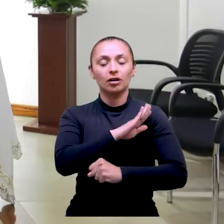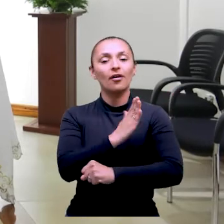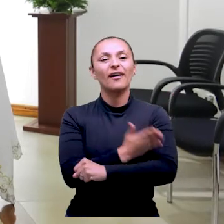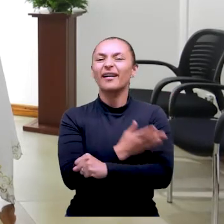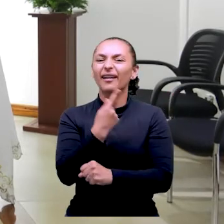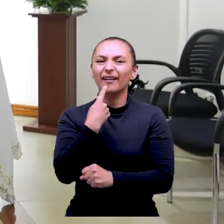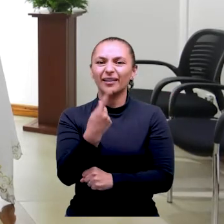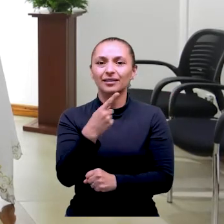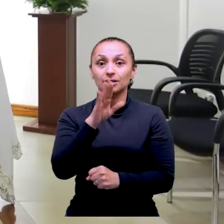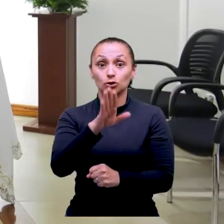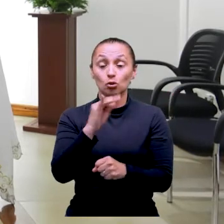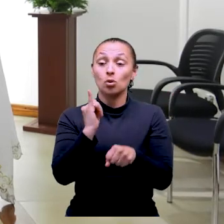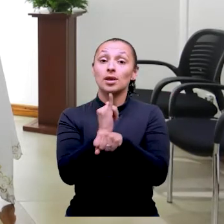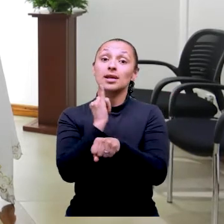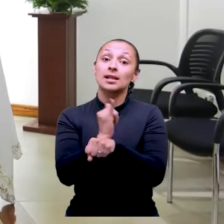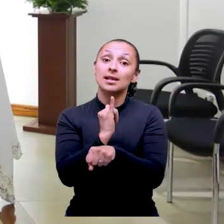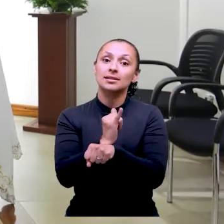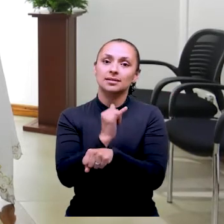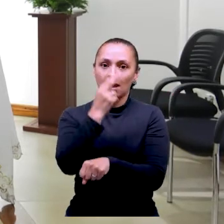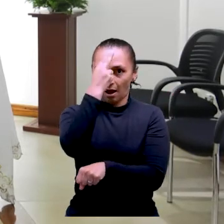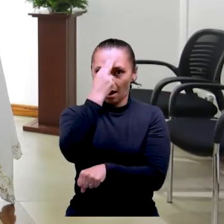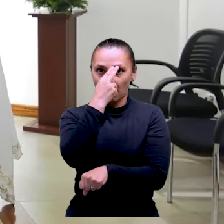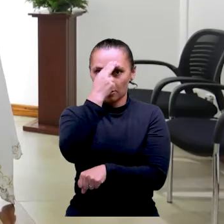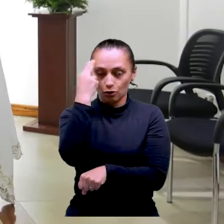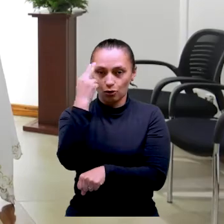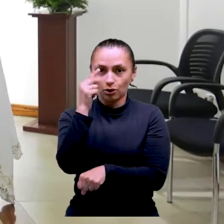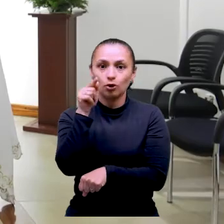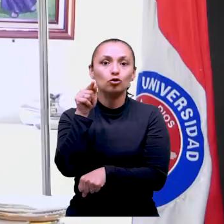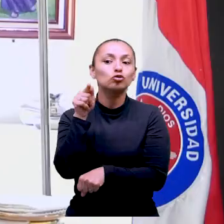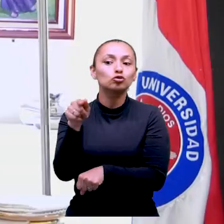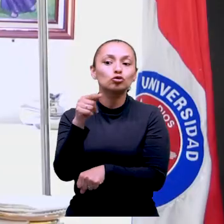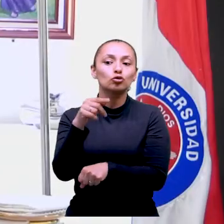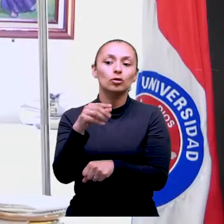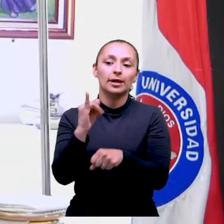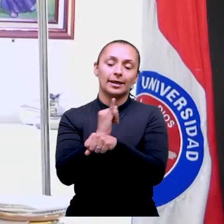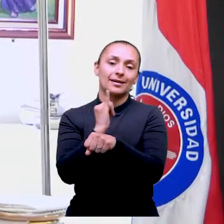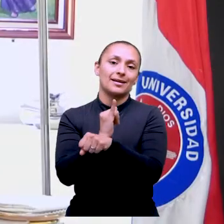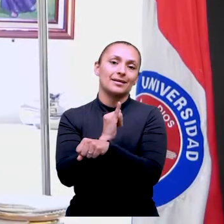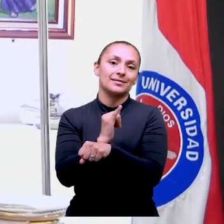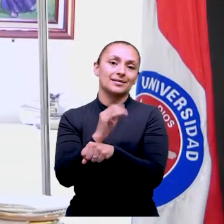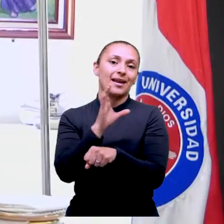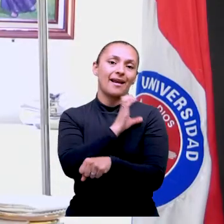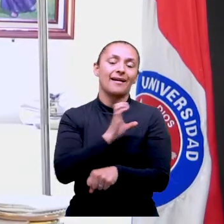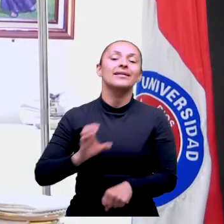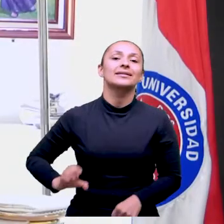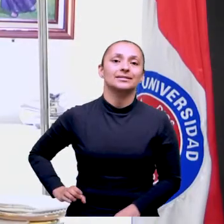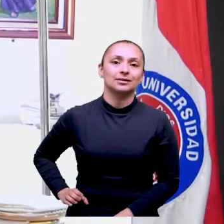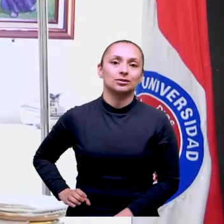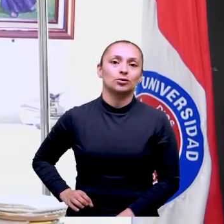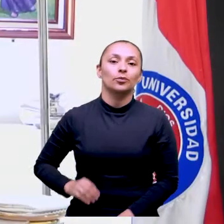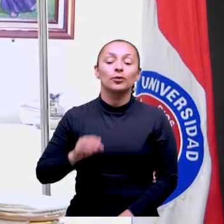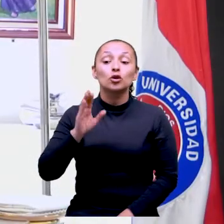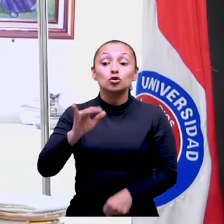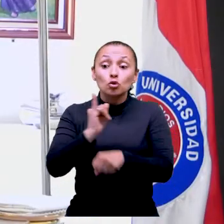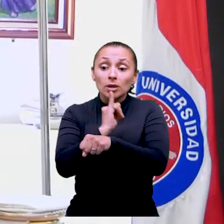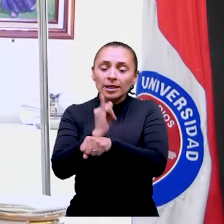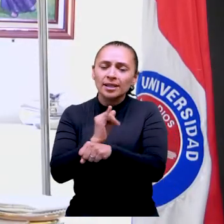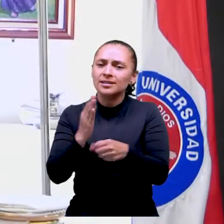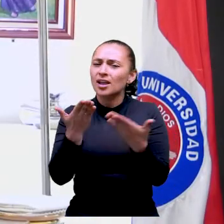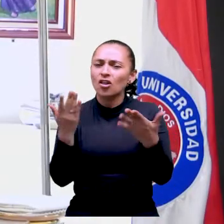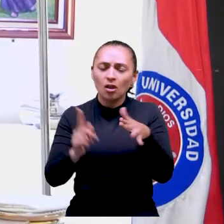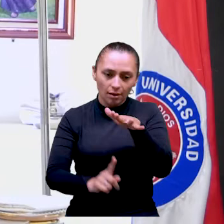fortalece y nos dice que la iglesia católica es la iglesia de cristo